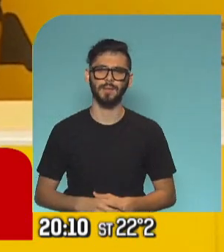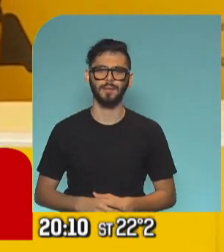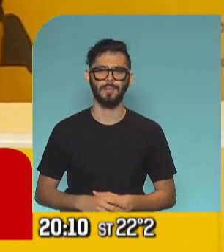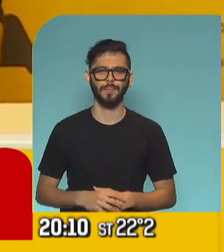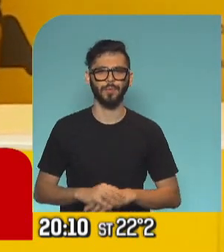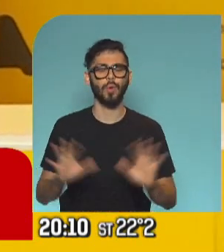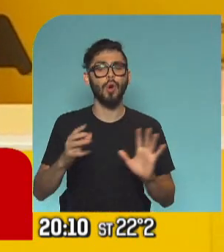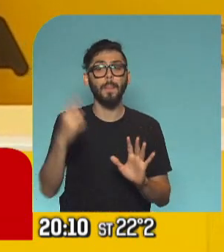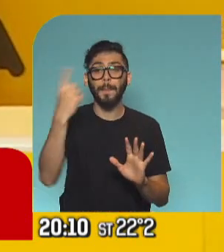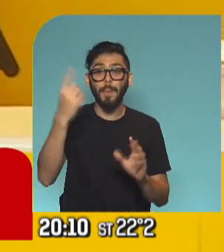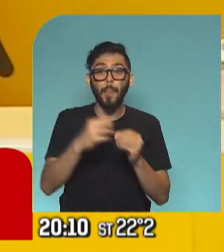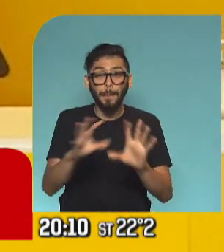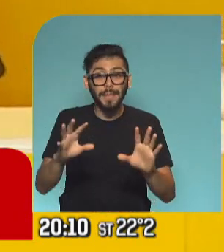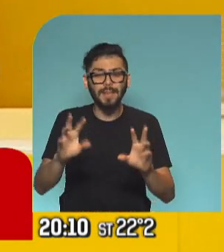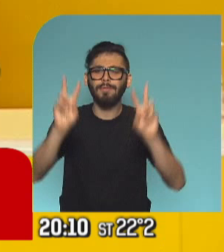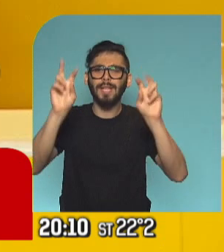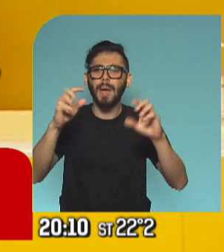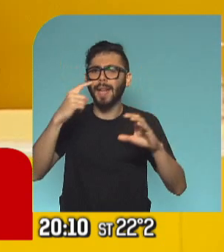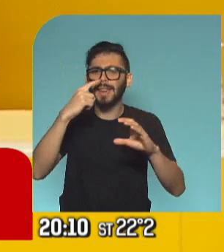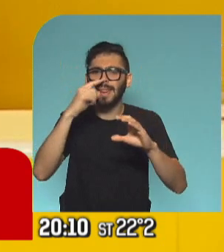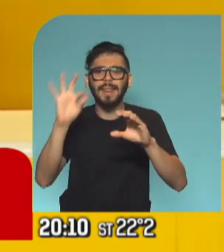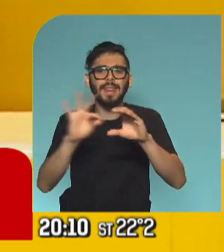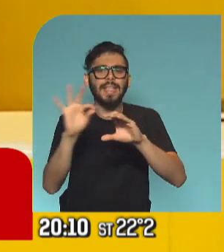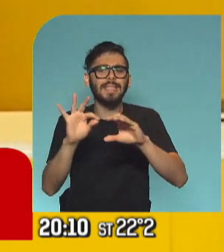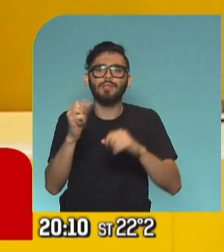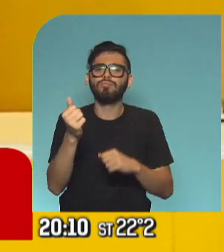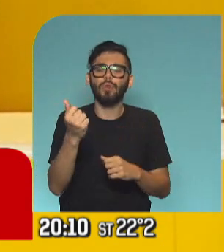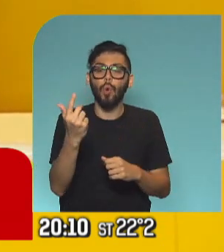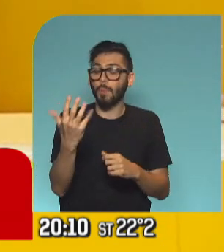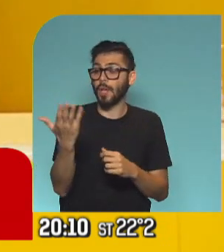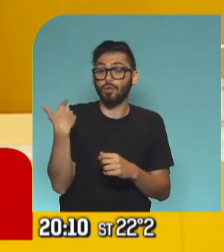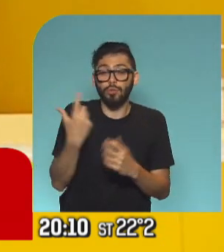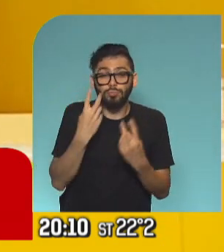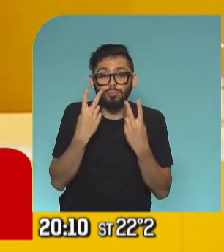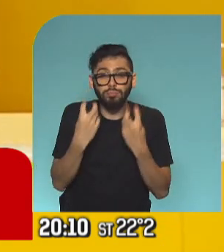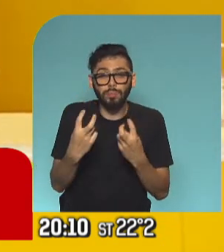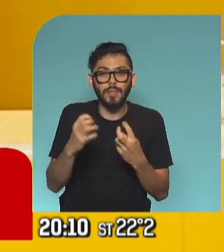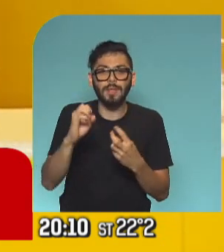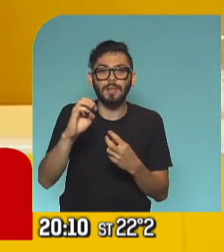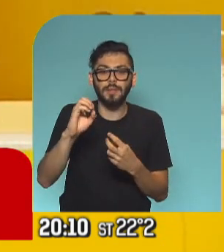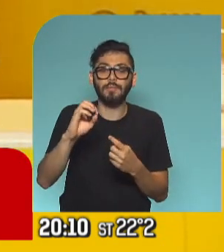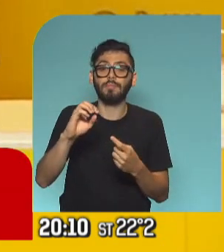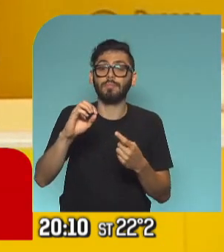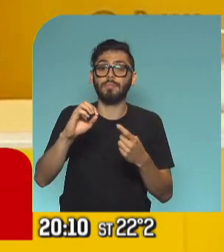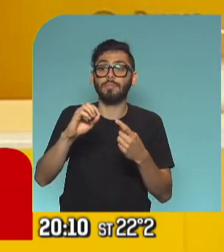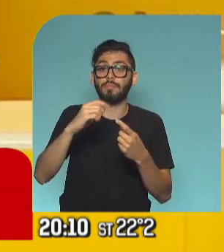Bueno, voy a empezar con el tema de los testeos, porque acabamos de terminar un estudio muy riguroso, llamado de Cero Presencia.